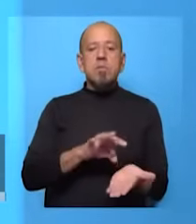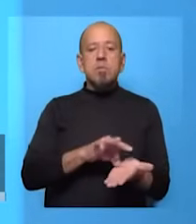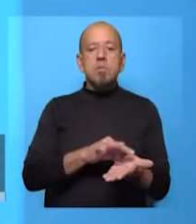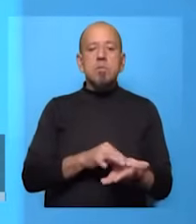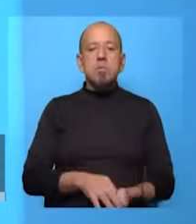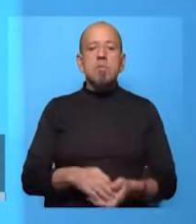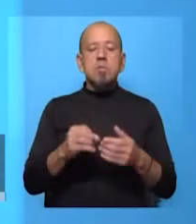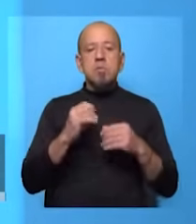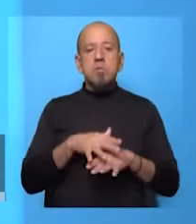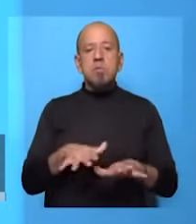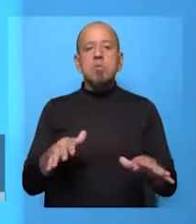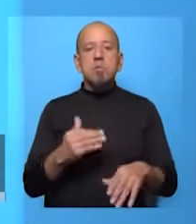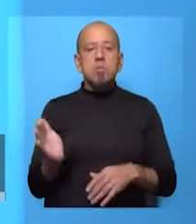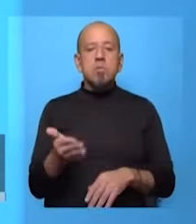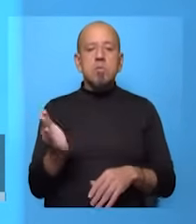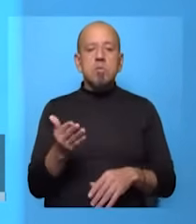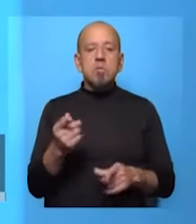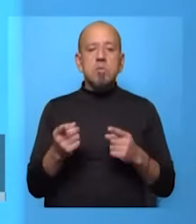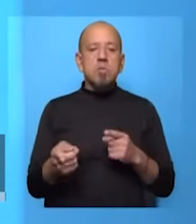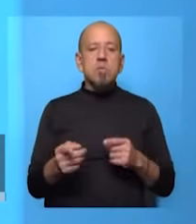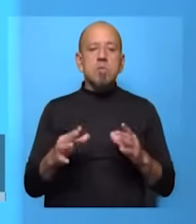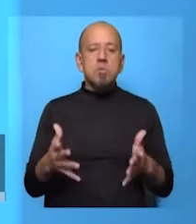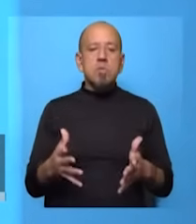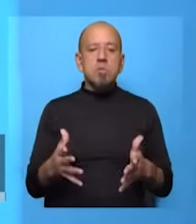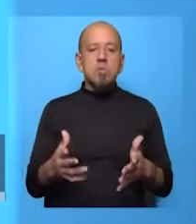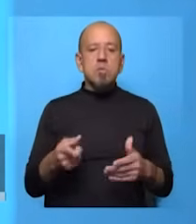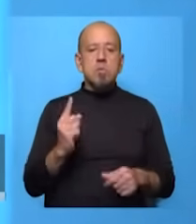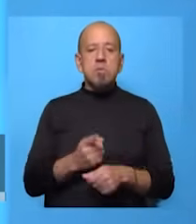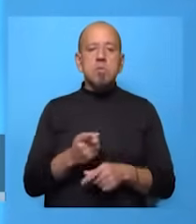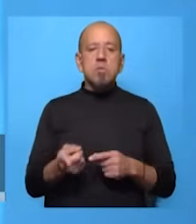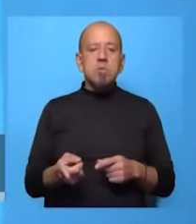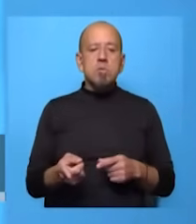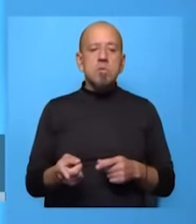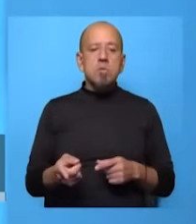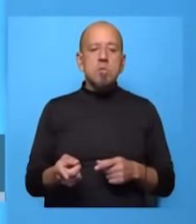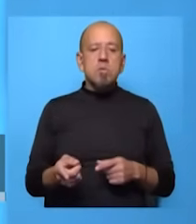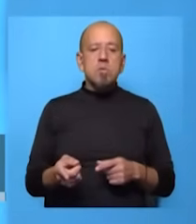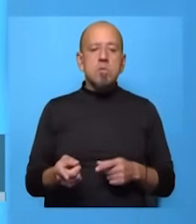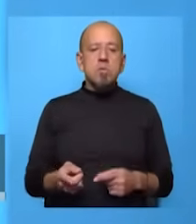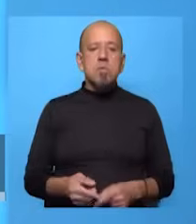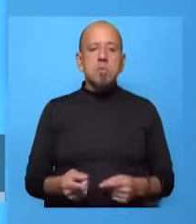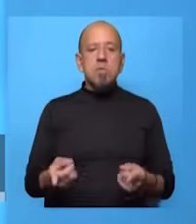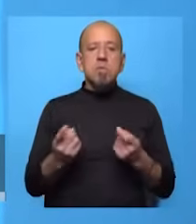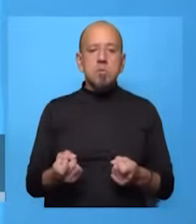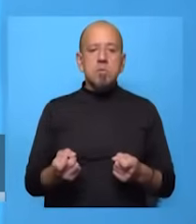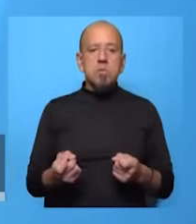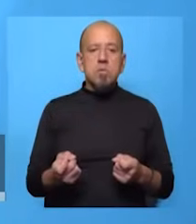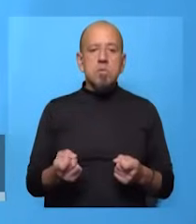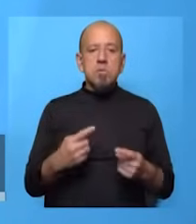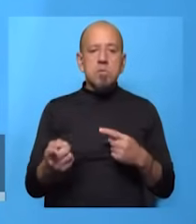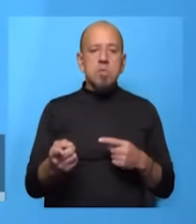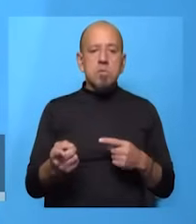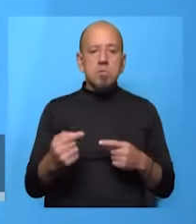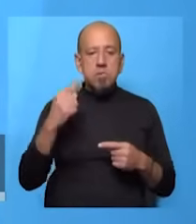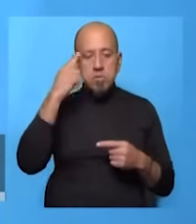el crecimiento y la productividad del país Y eso implica tomar decisiones que se requiere no solo de los tuyos de lo que piensan